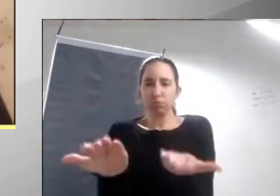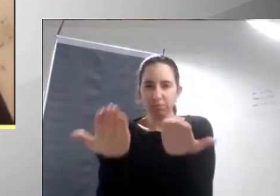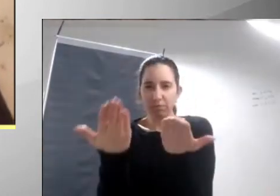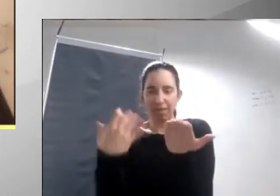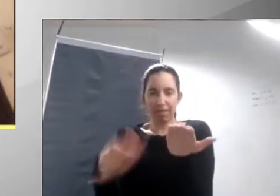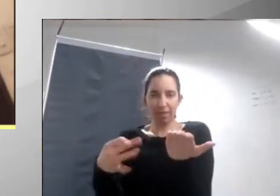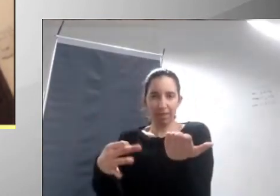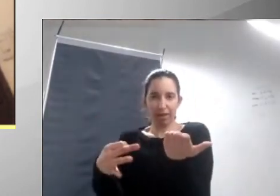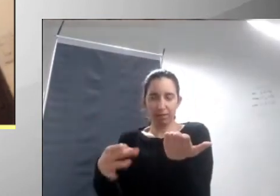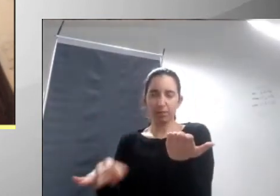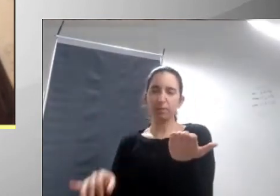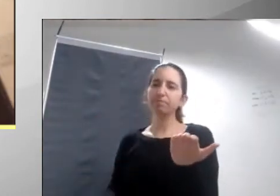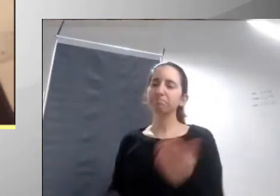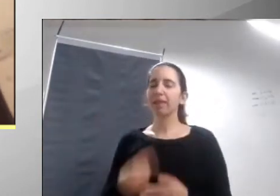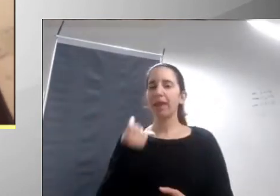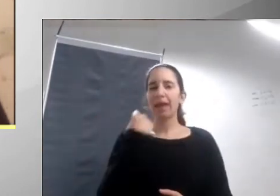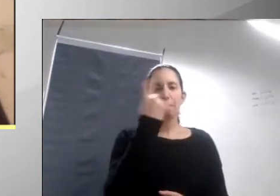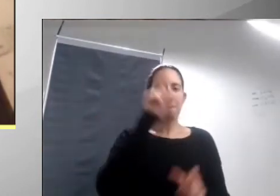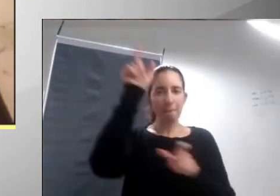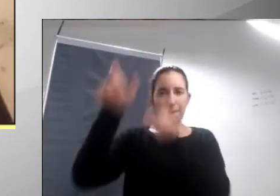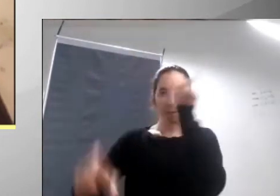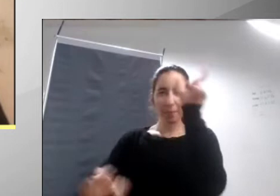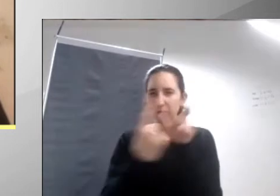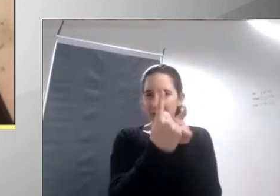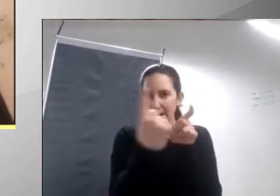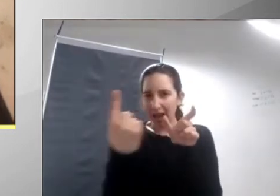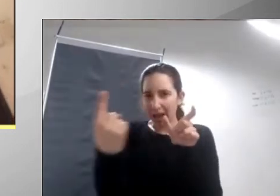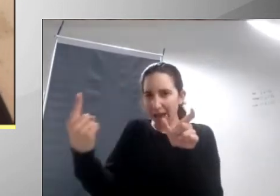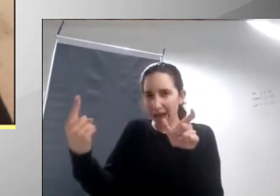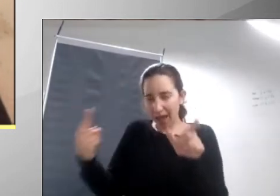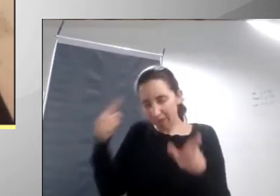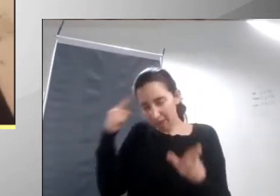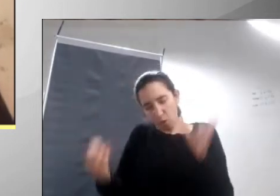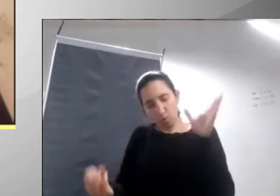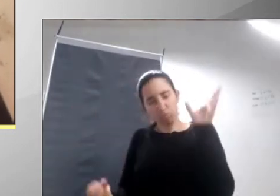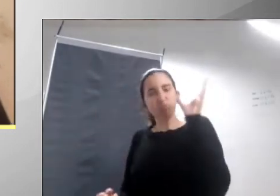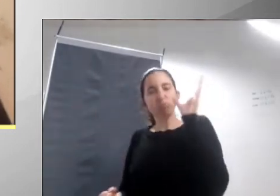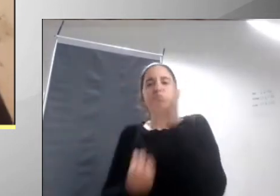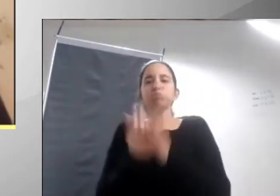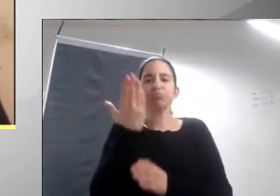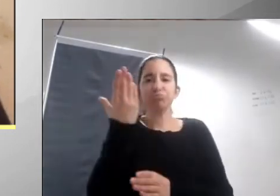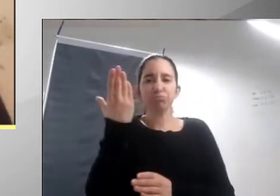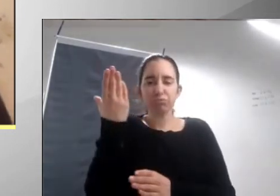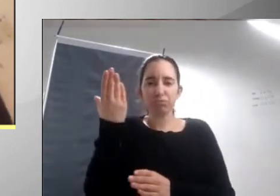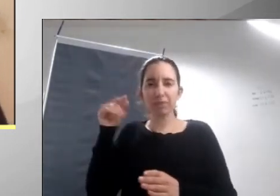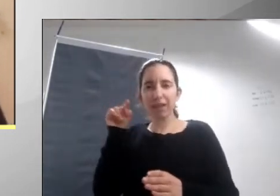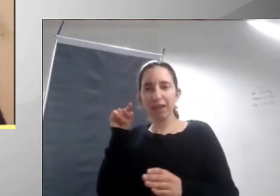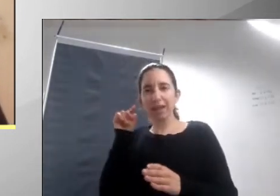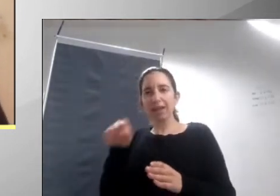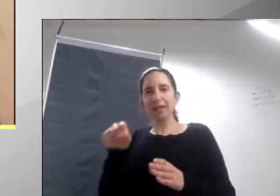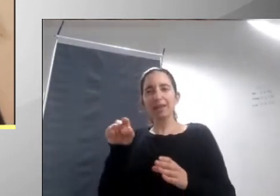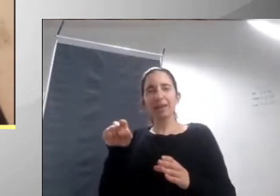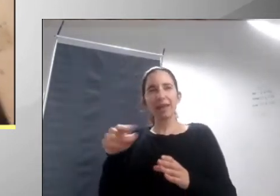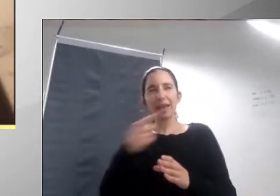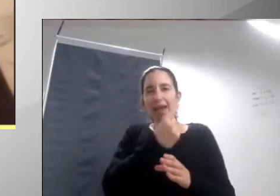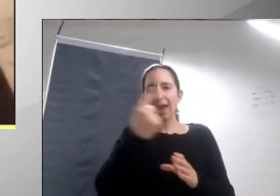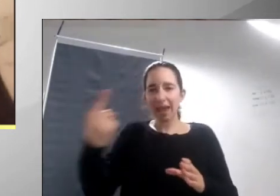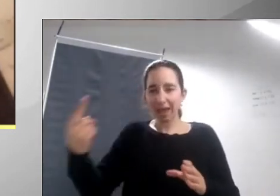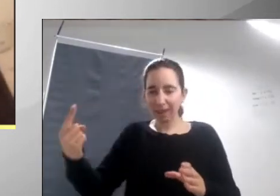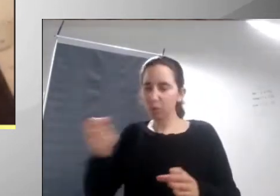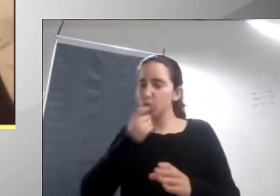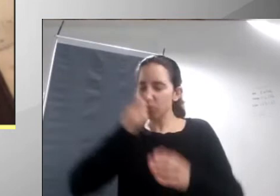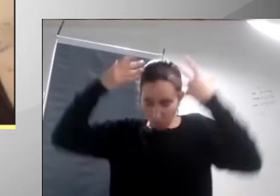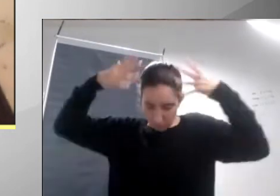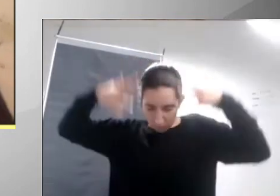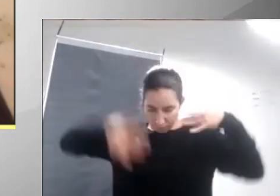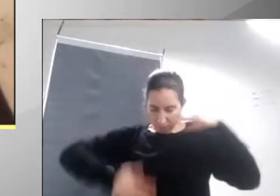creatividad con la que nosotros estamos constituidos los seres humanos al basar nuestro ser en el lenguaje,